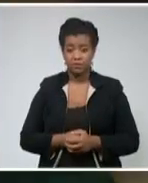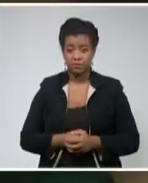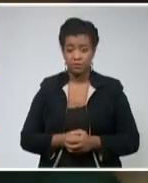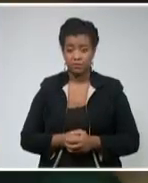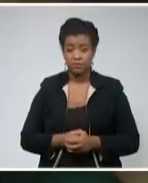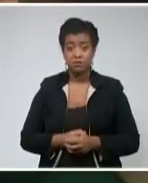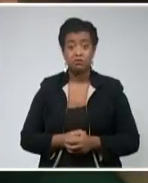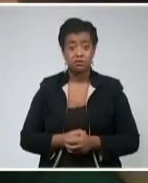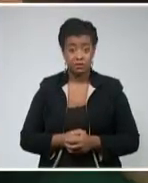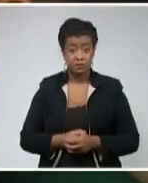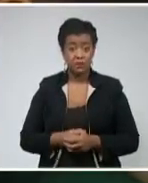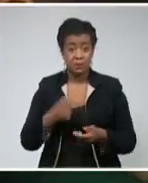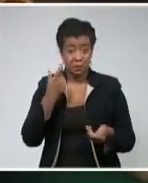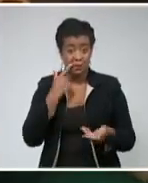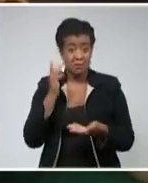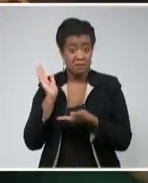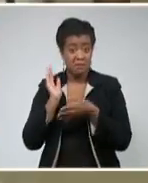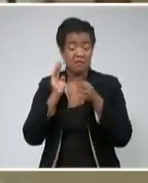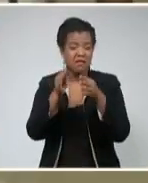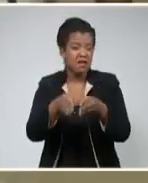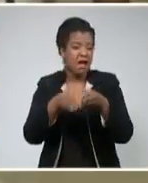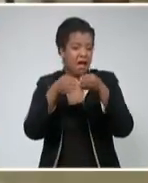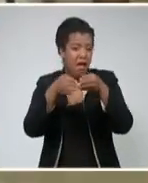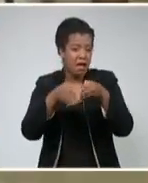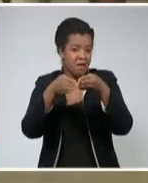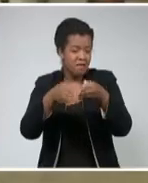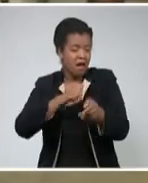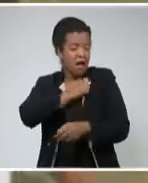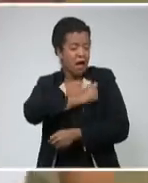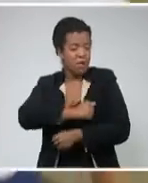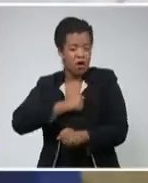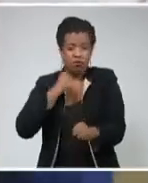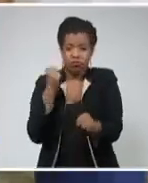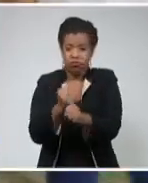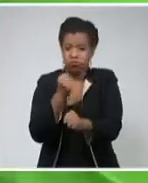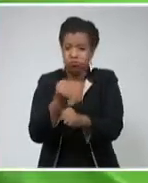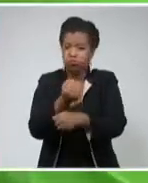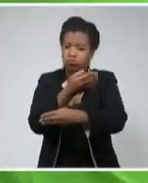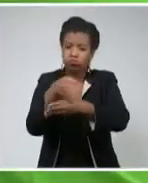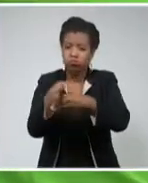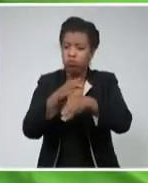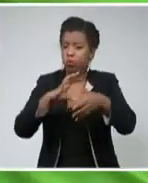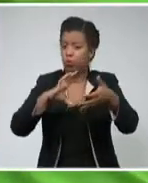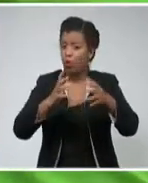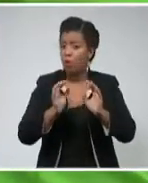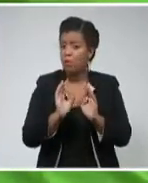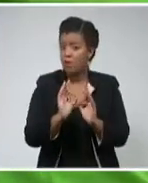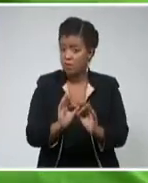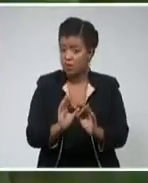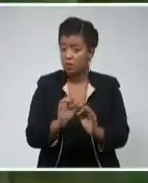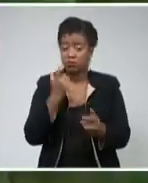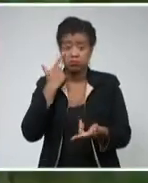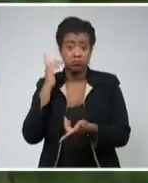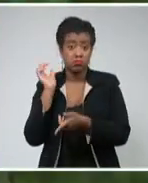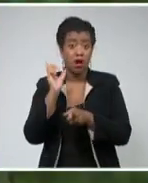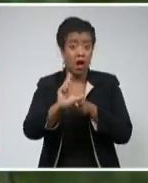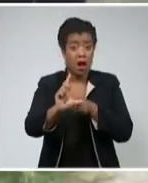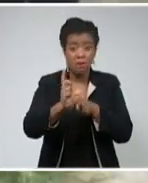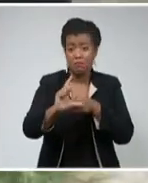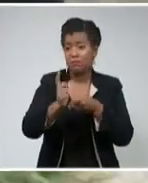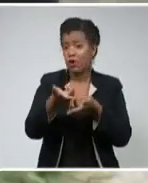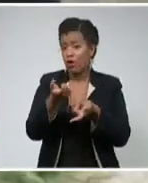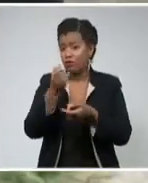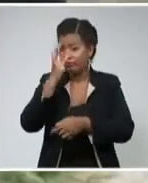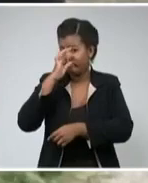Ellas aman, fundan, inspiran e inundan con su ternura y arrojo los diferentes escenarios de la sociedad porque son protagonistas de todas las batallas que